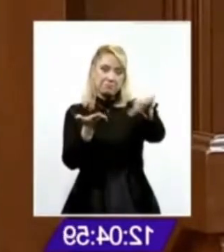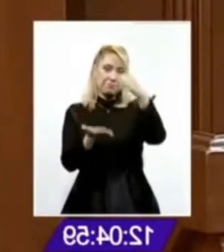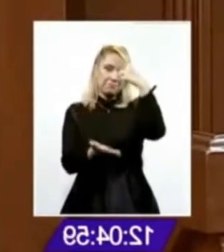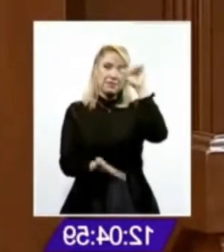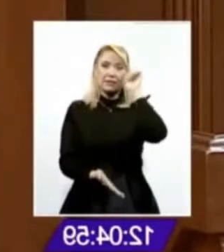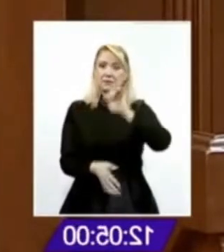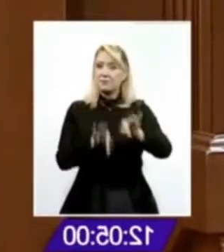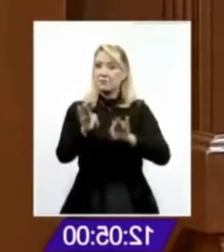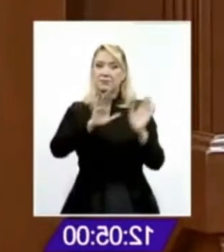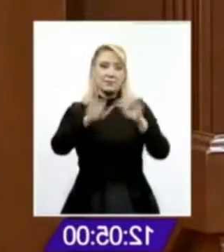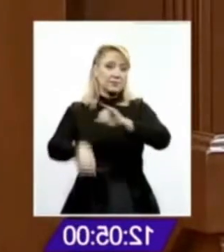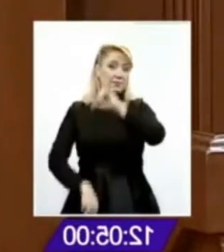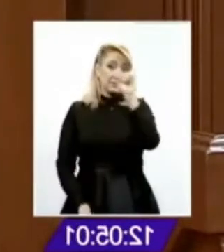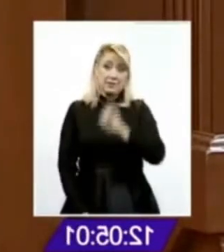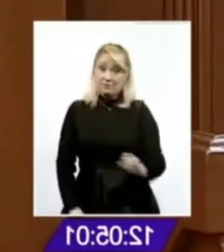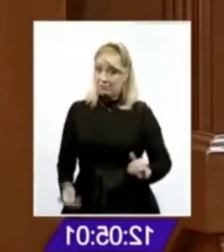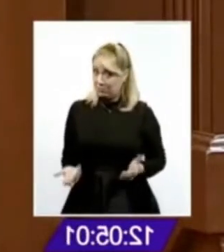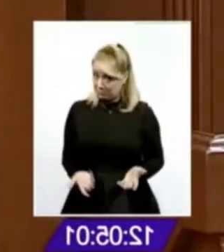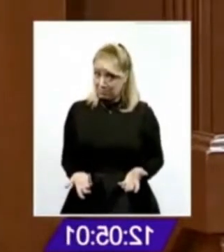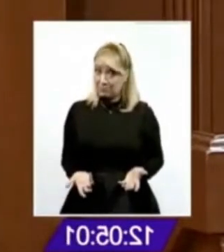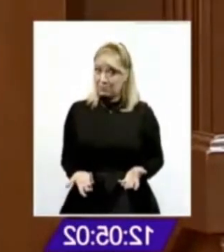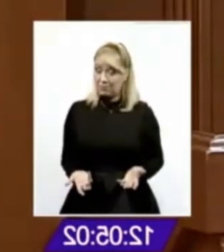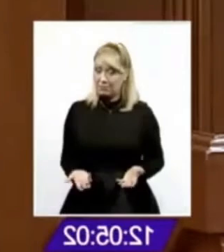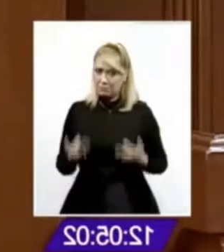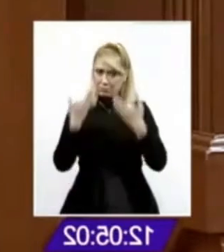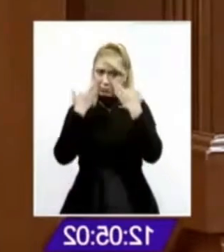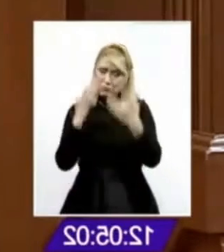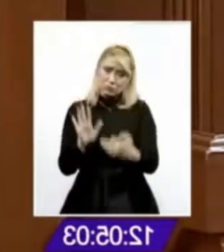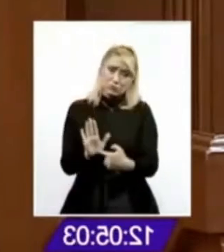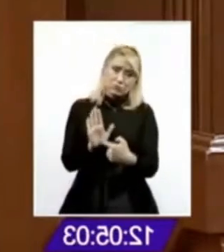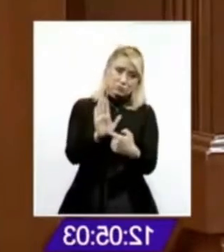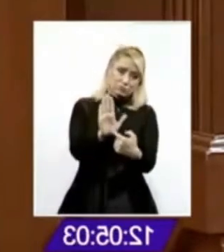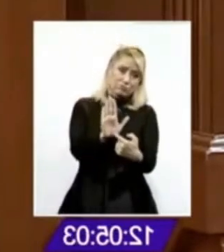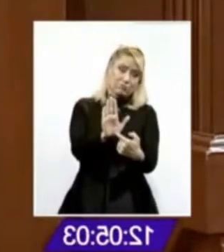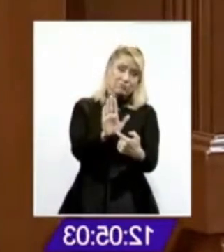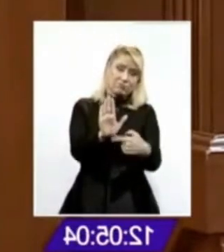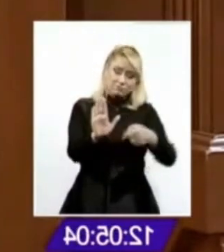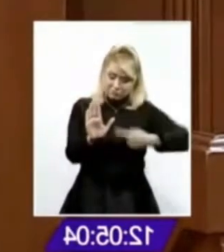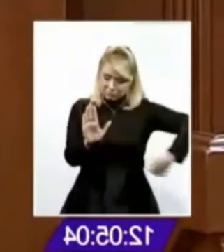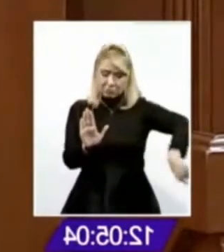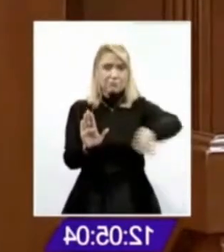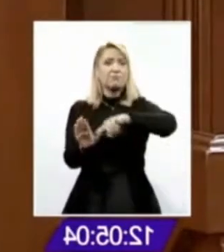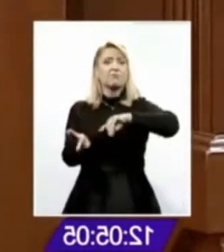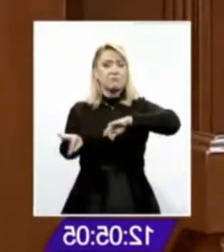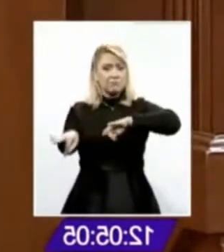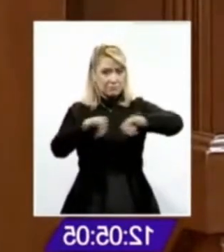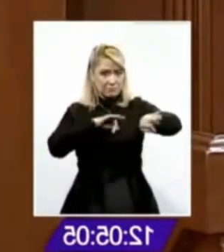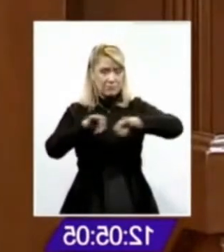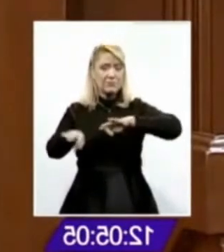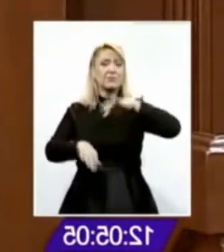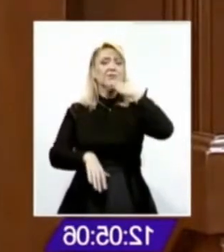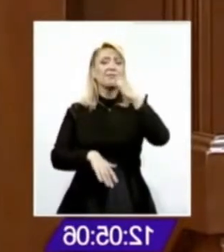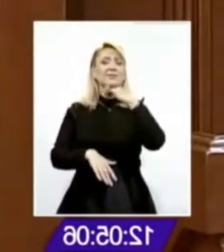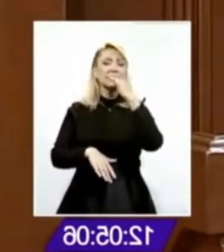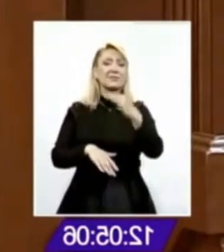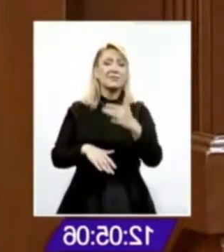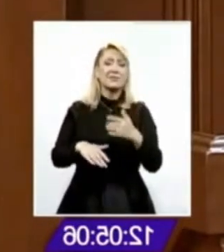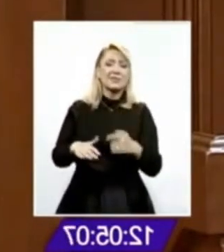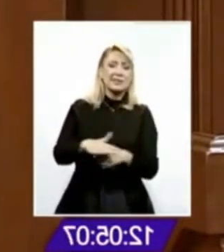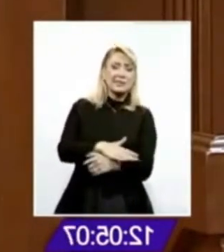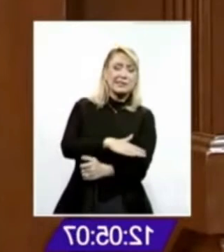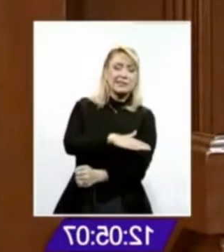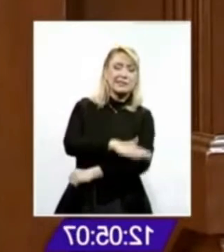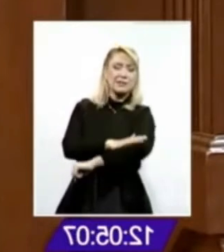inhabilitación. Esta es solo una muestra de que estamos combatiendo la corrupción y el